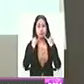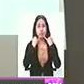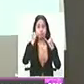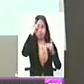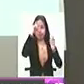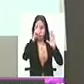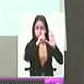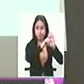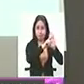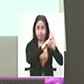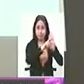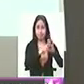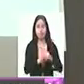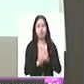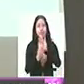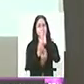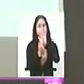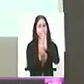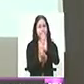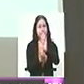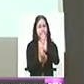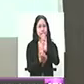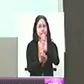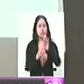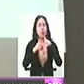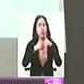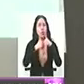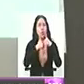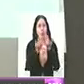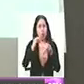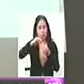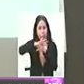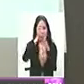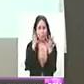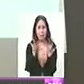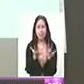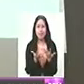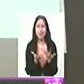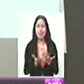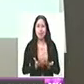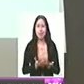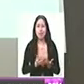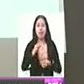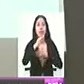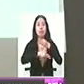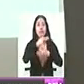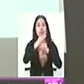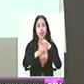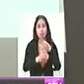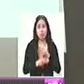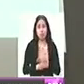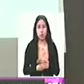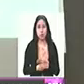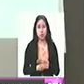Esta diapositiva nos muestra el comportamiento de la pandemia a nivel mundial. Y esto